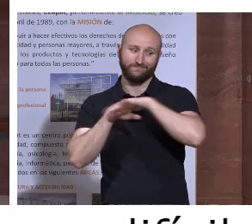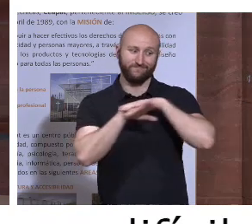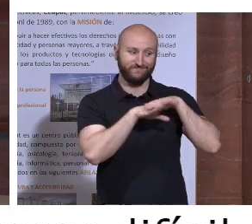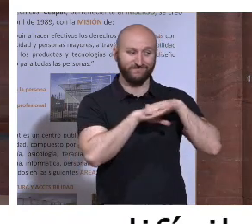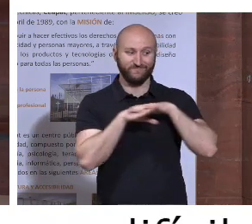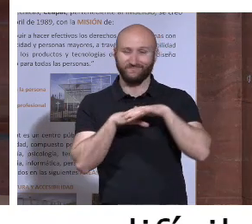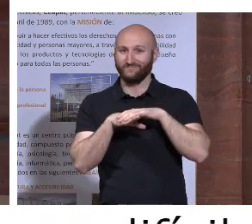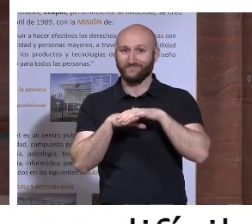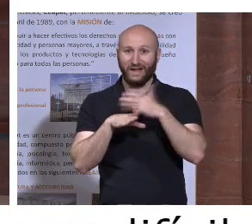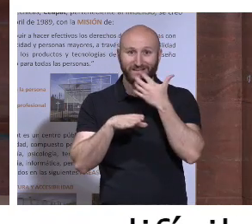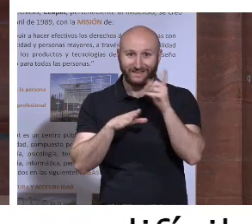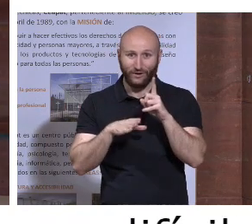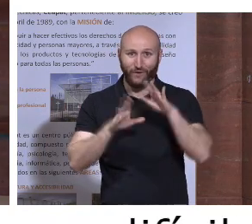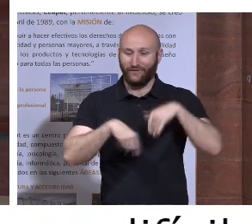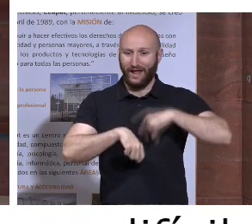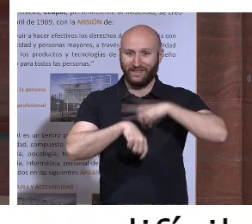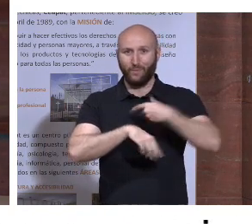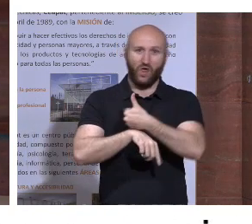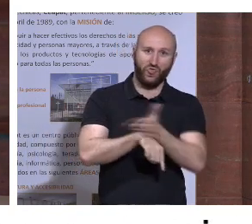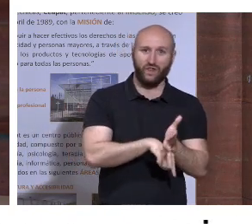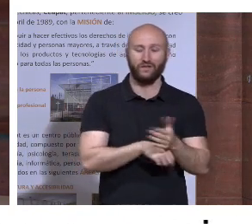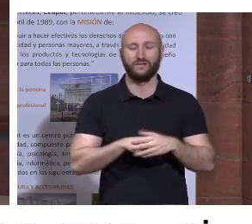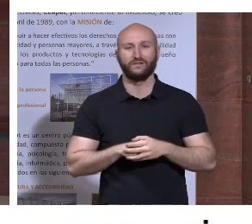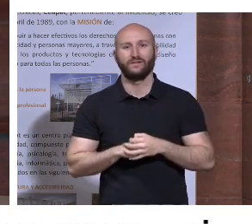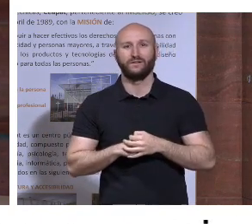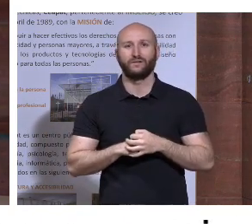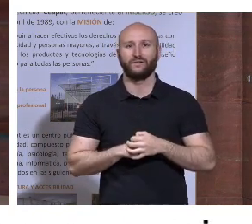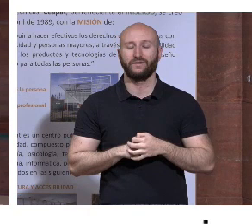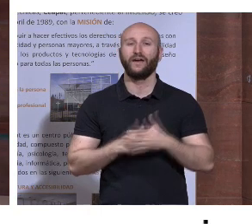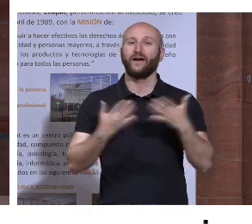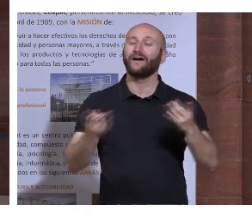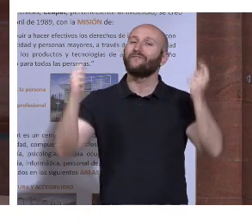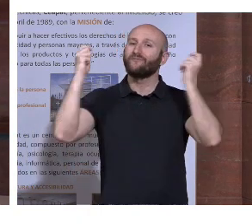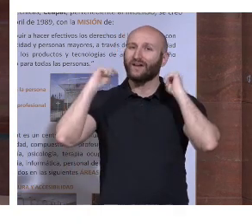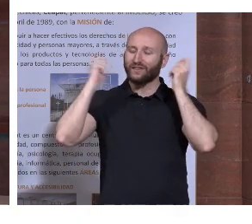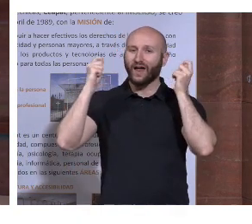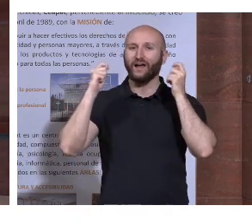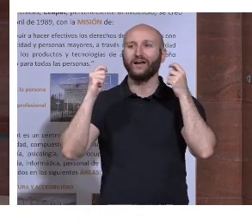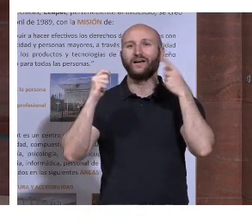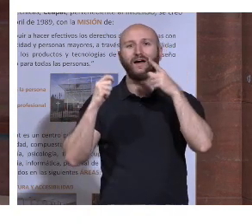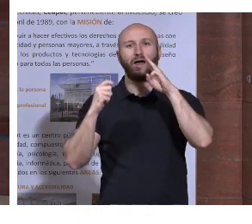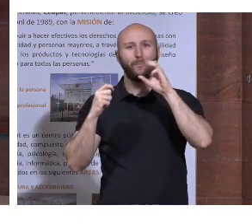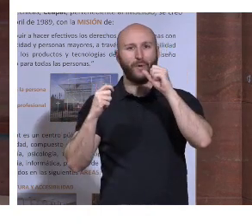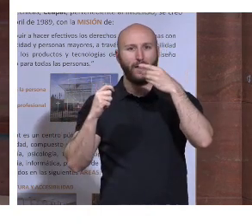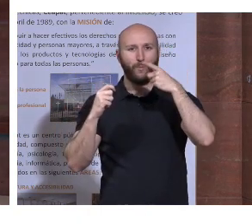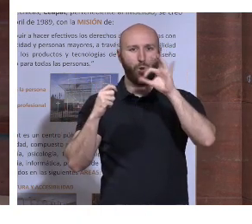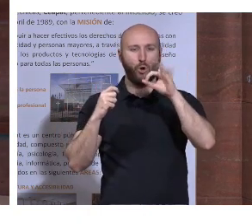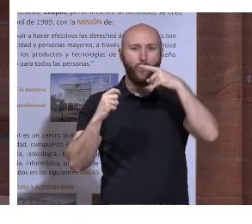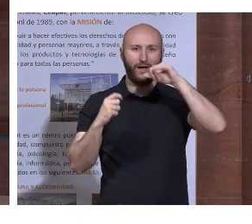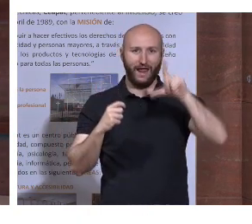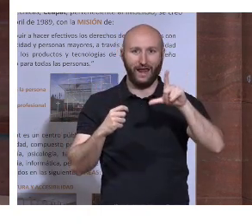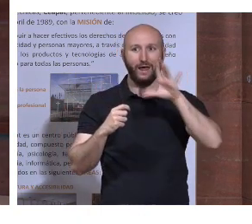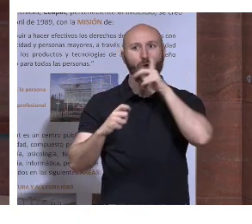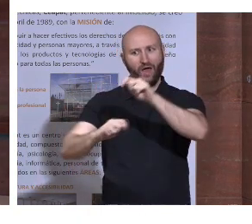pero si no, no vamos a llegar. Y antes de felicitar también a Pablo Gil, que me dejó